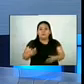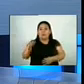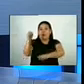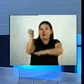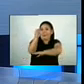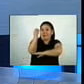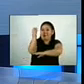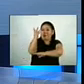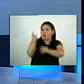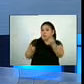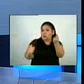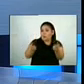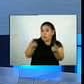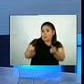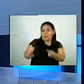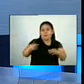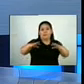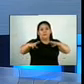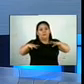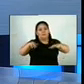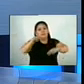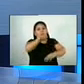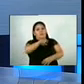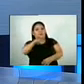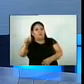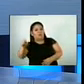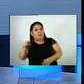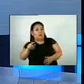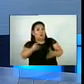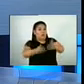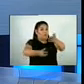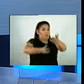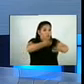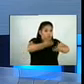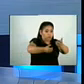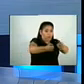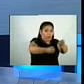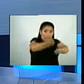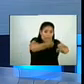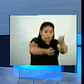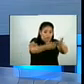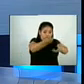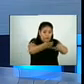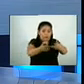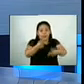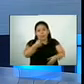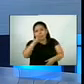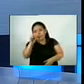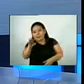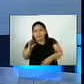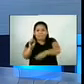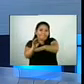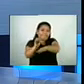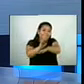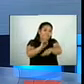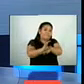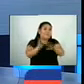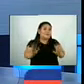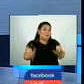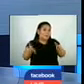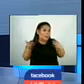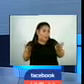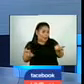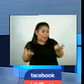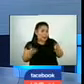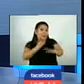emergencias más atendidas en este periodo vacacional están los incendios en vehículos. Autoridades hacen recomendaciones para